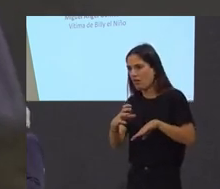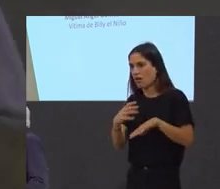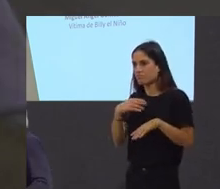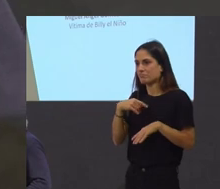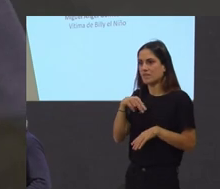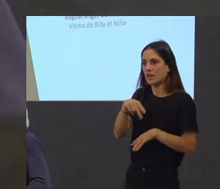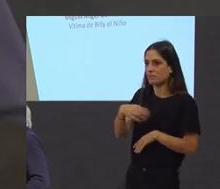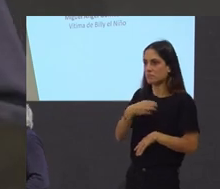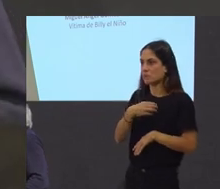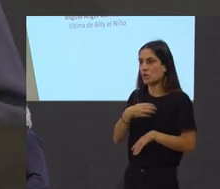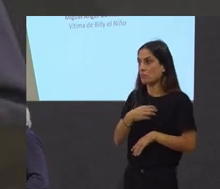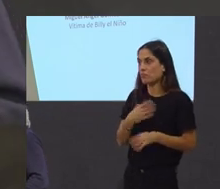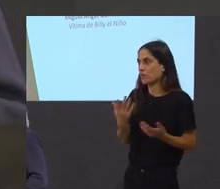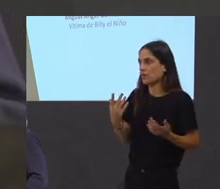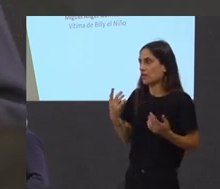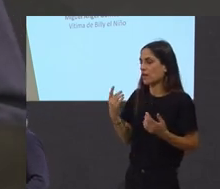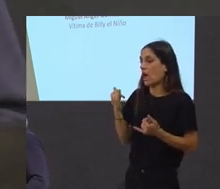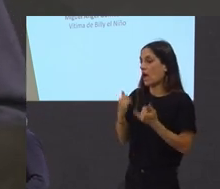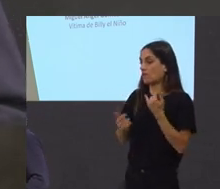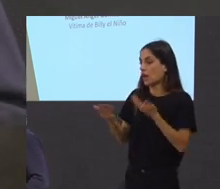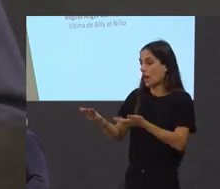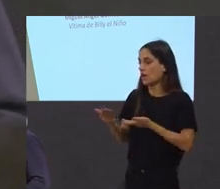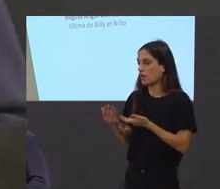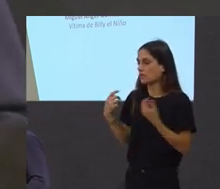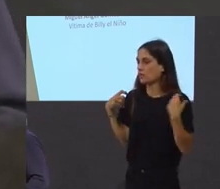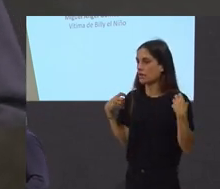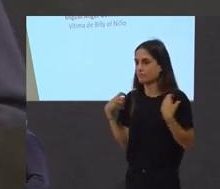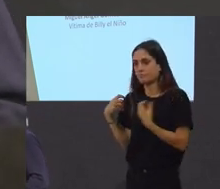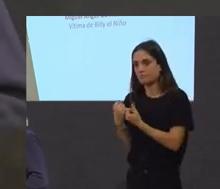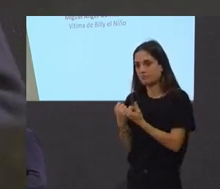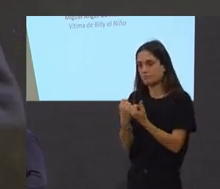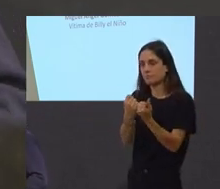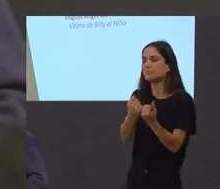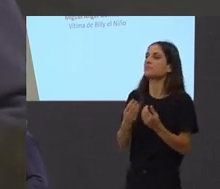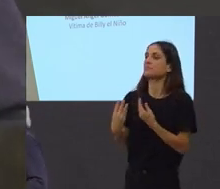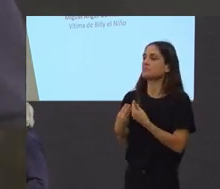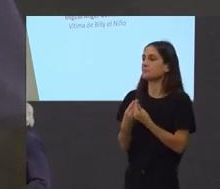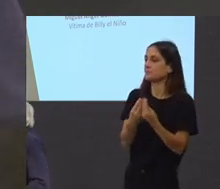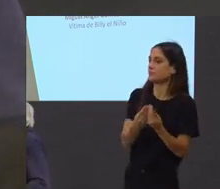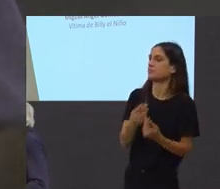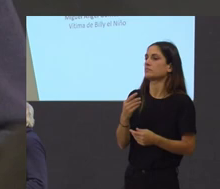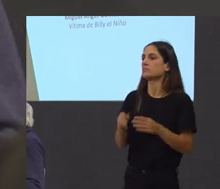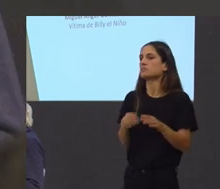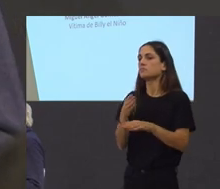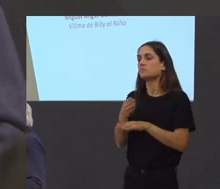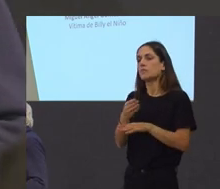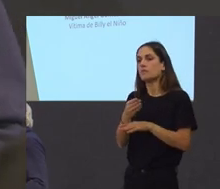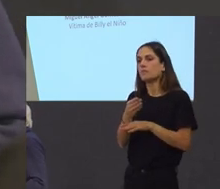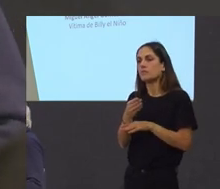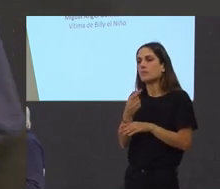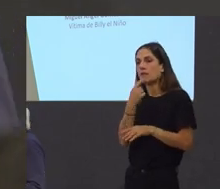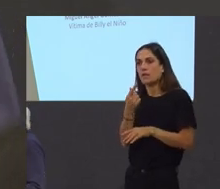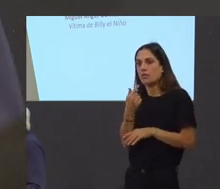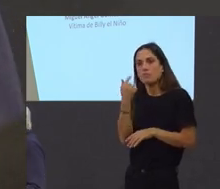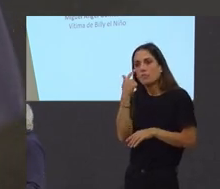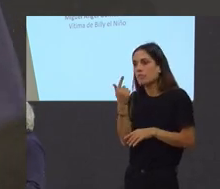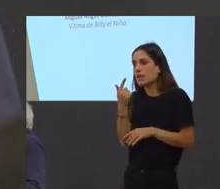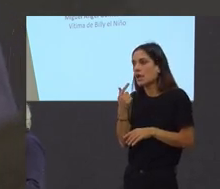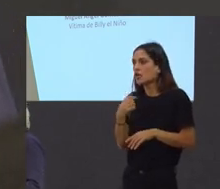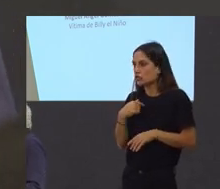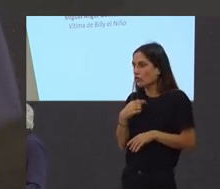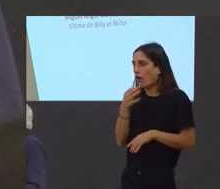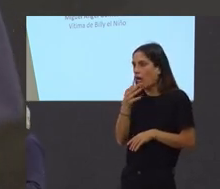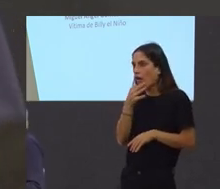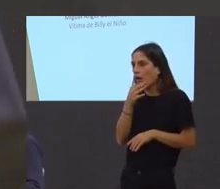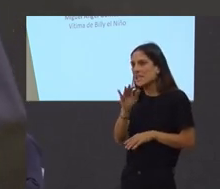sas y le dije al juez que mediante esa que esa confesión que no valiera no tenía validez porque me habían sacado con tortura y talgo